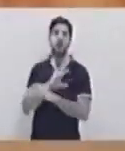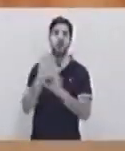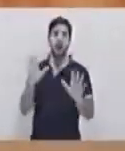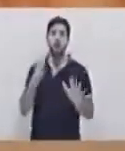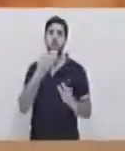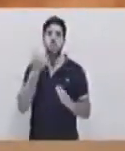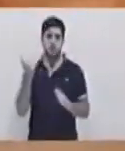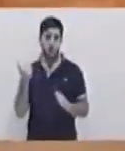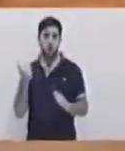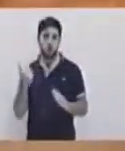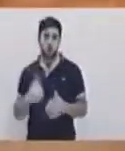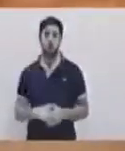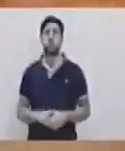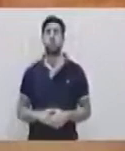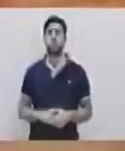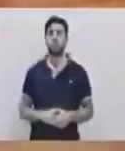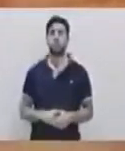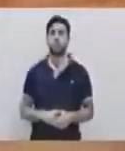como entrelazado.